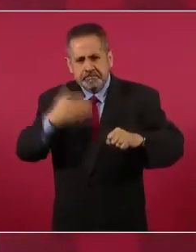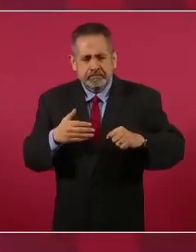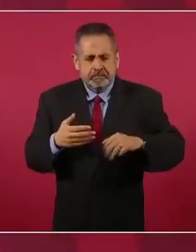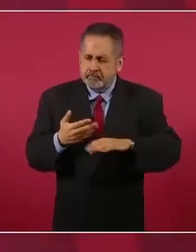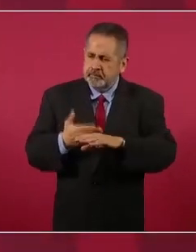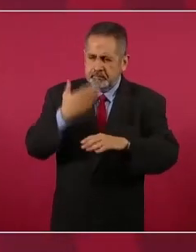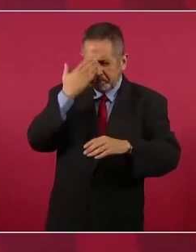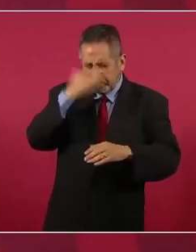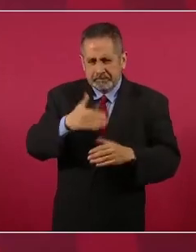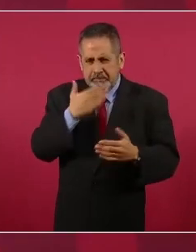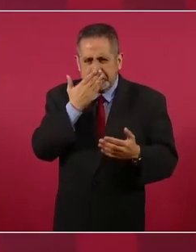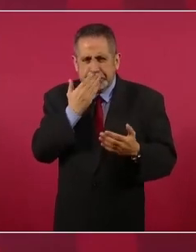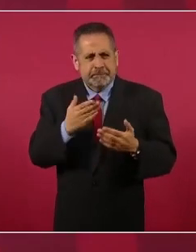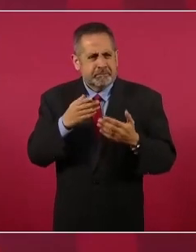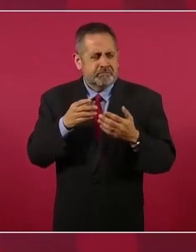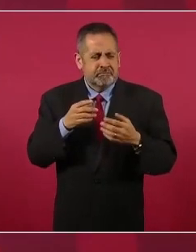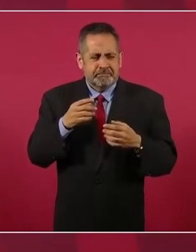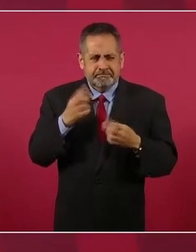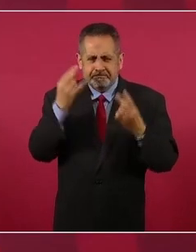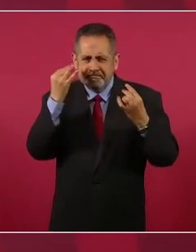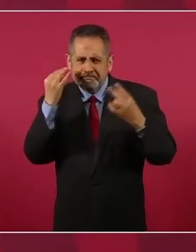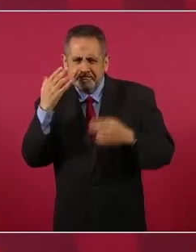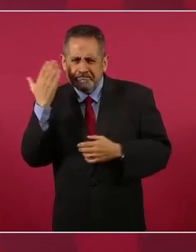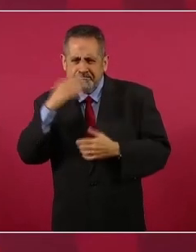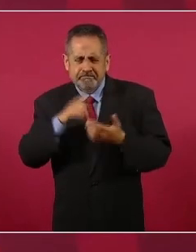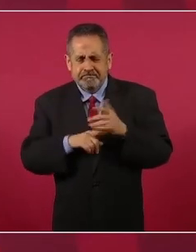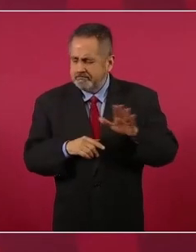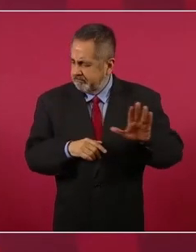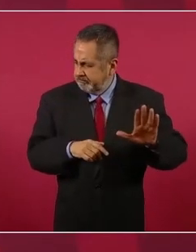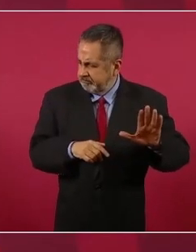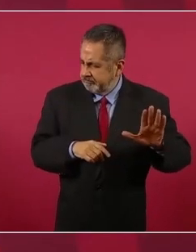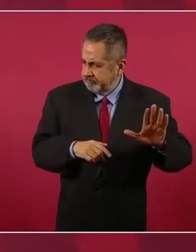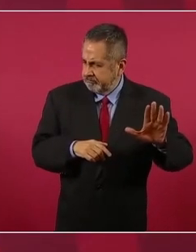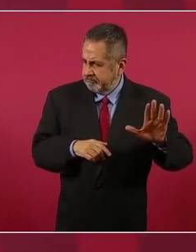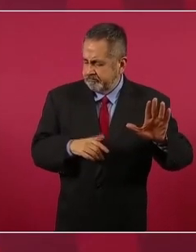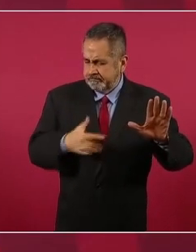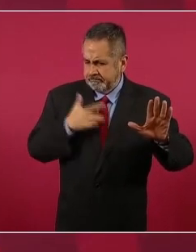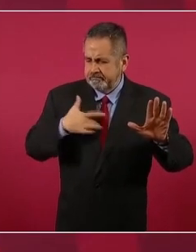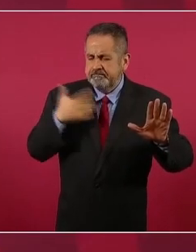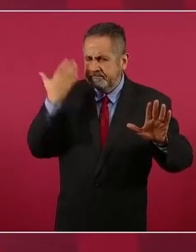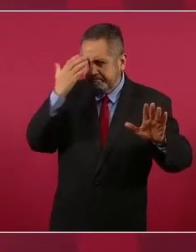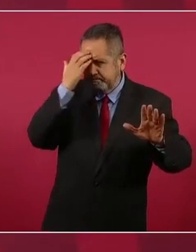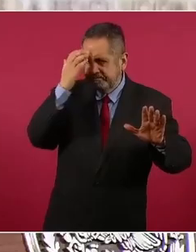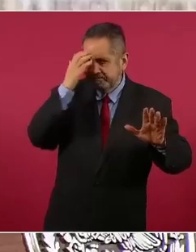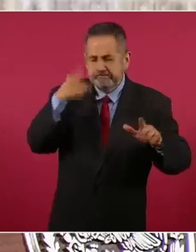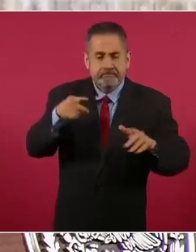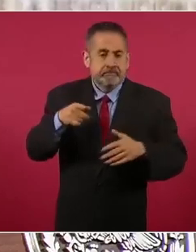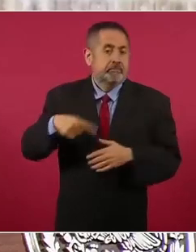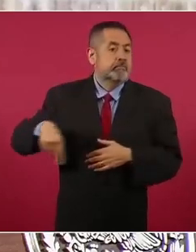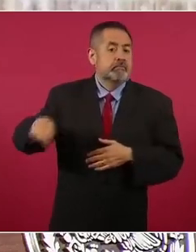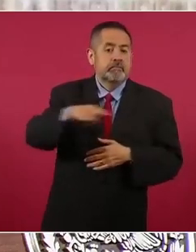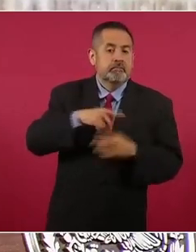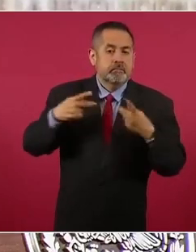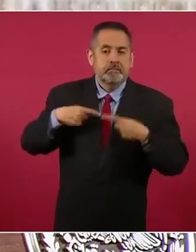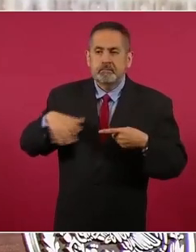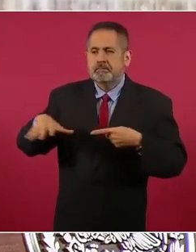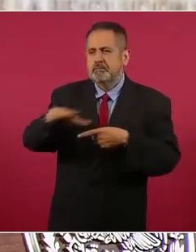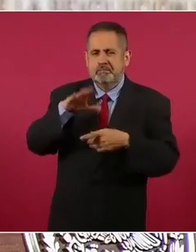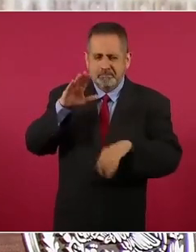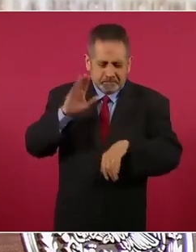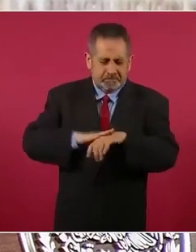muy despierto, muy avispado, muy consciente. Es de los pueblos